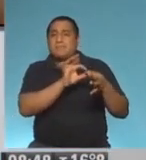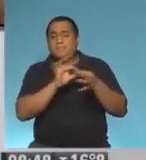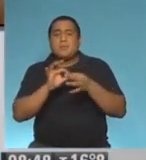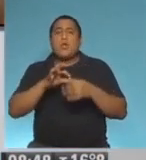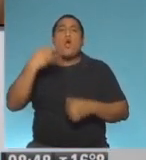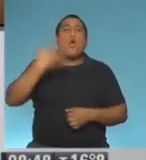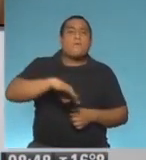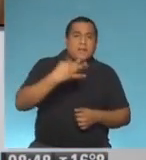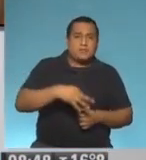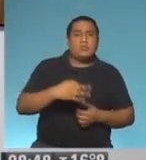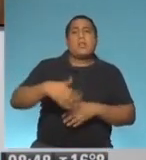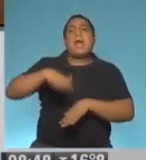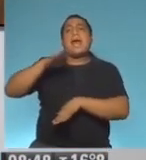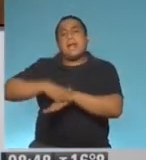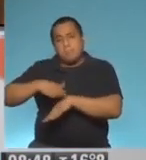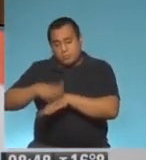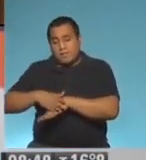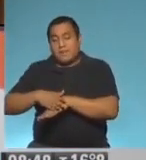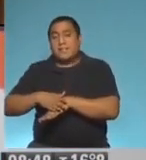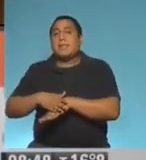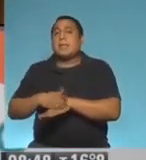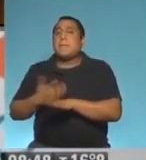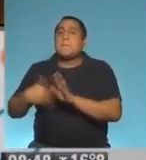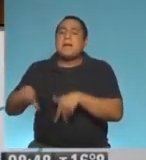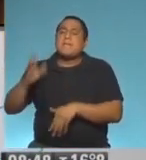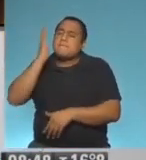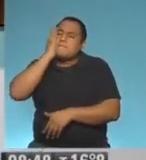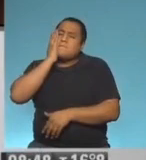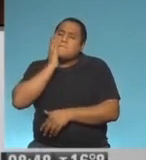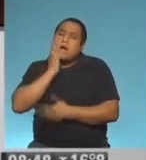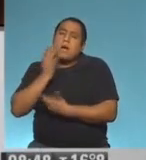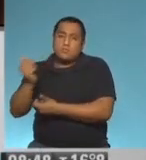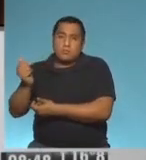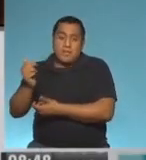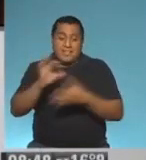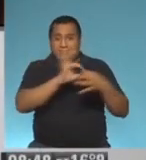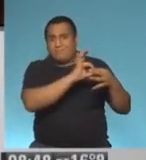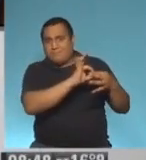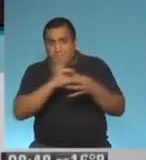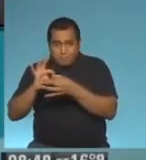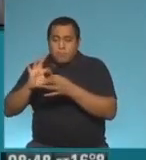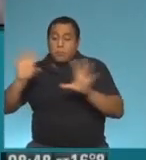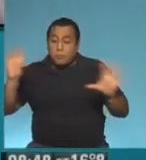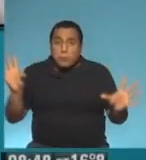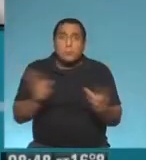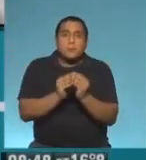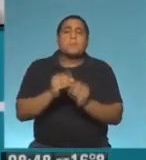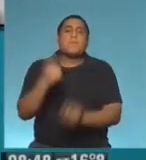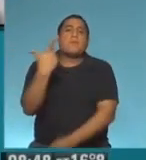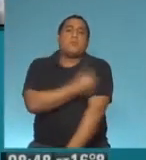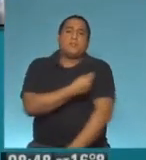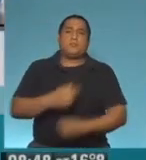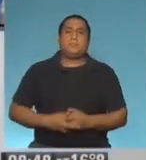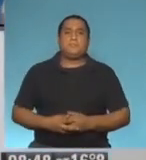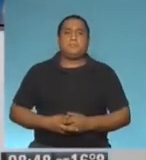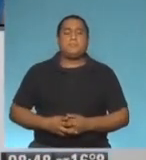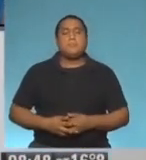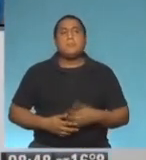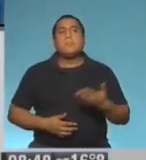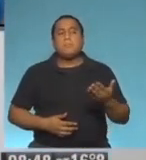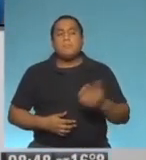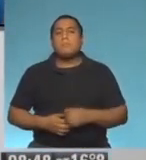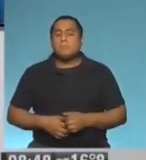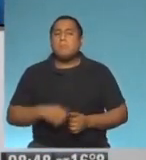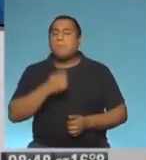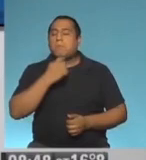de la responsabilidad pero sobre todo la solidaridad eso es vacunación me parece tan